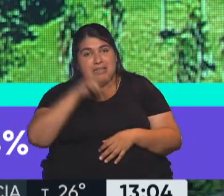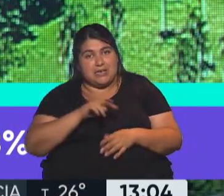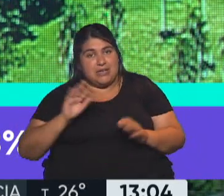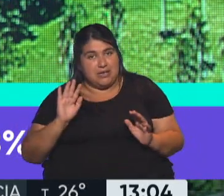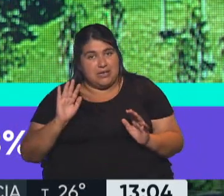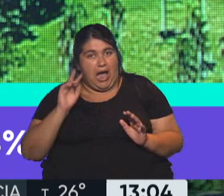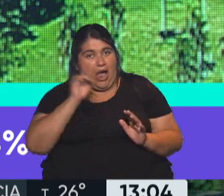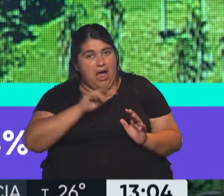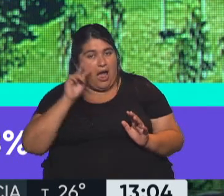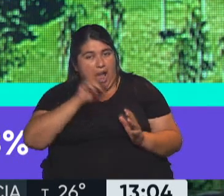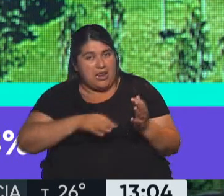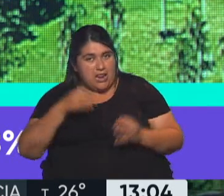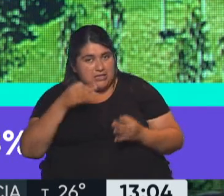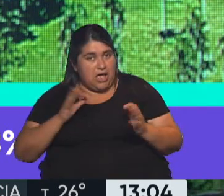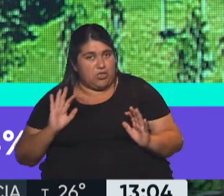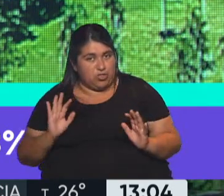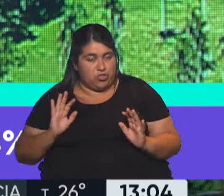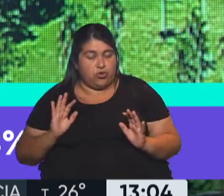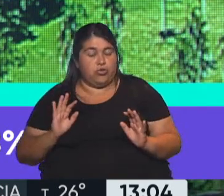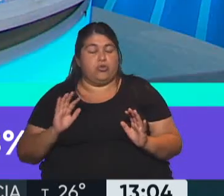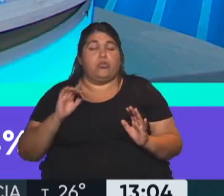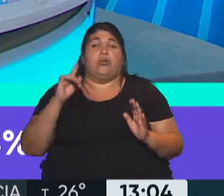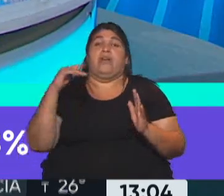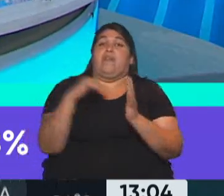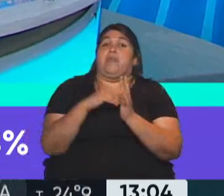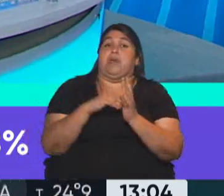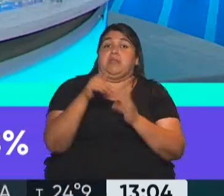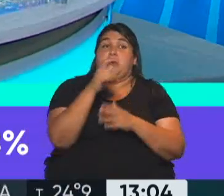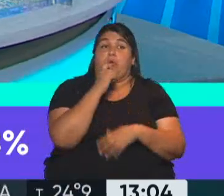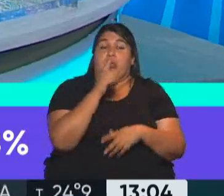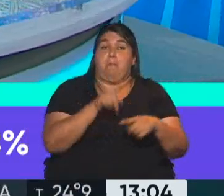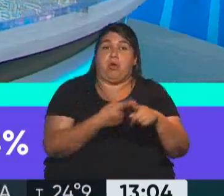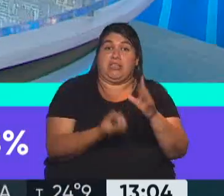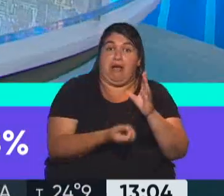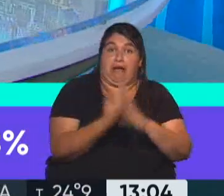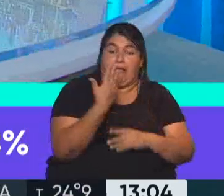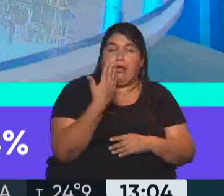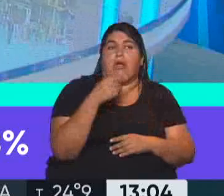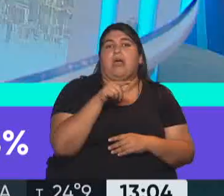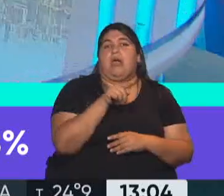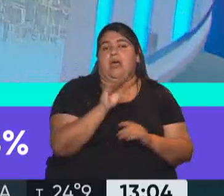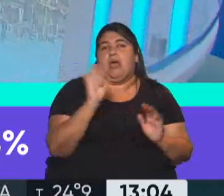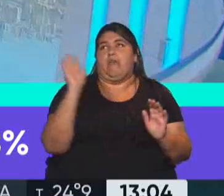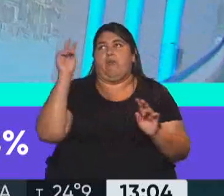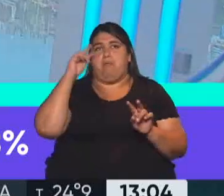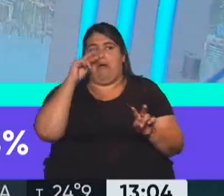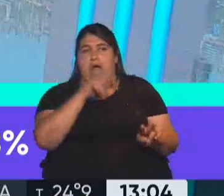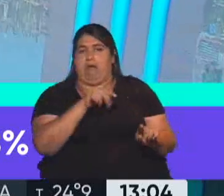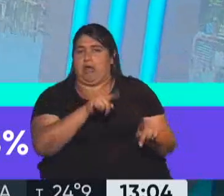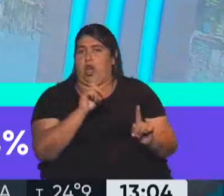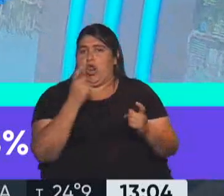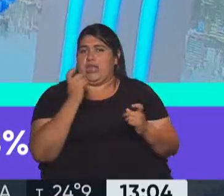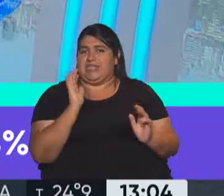Fondo Monetario Internacional. Pareciera que quienes ejecutan políticas o definen los acuerdos a esto no le presta tanta atención, porque es lo que le está